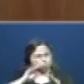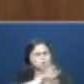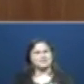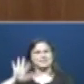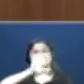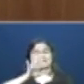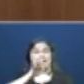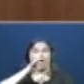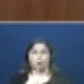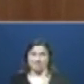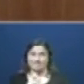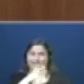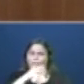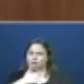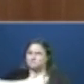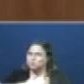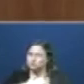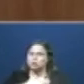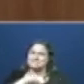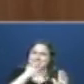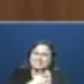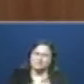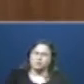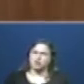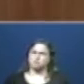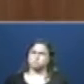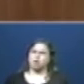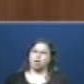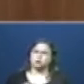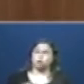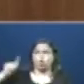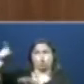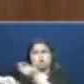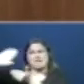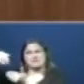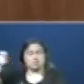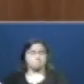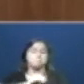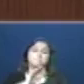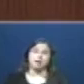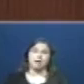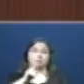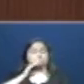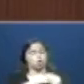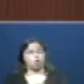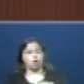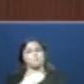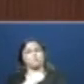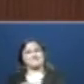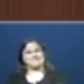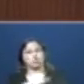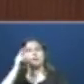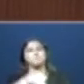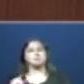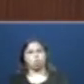ahora a nosotros nos suponen un coste de contratación externa evitando así duplicidades señora presidenta